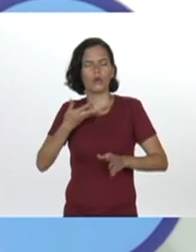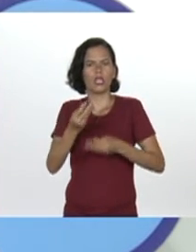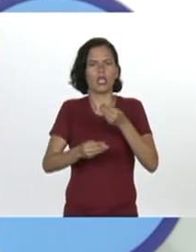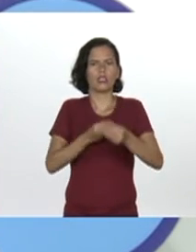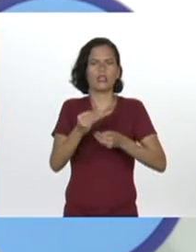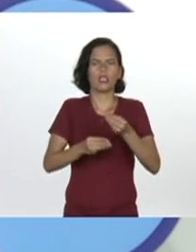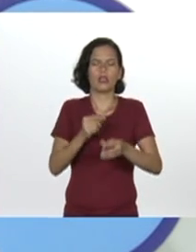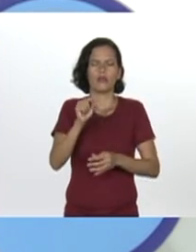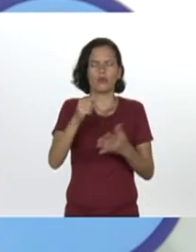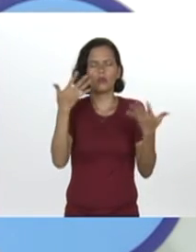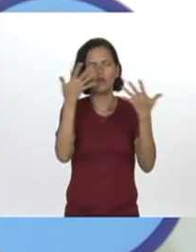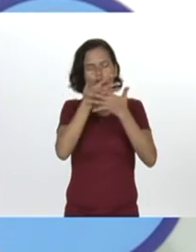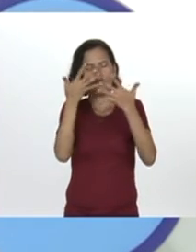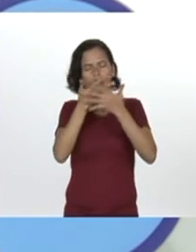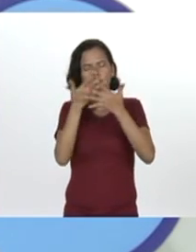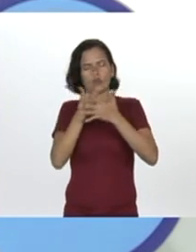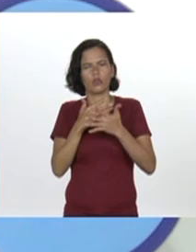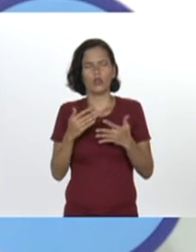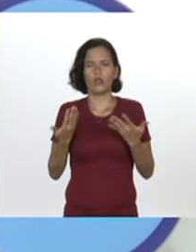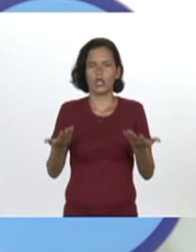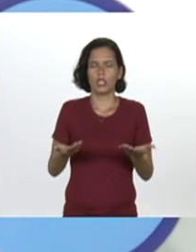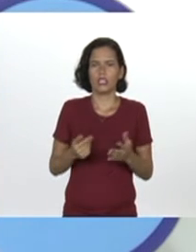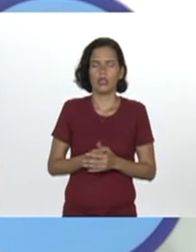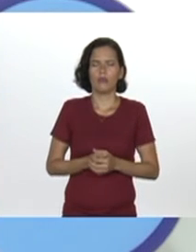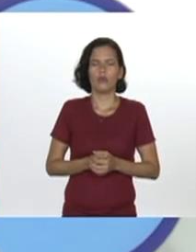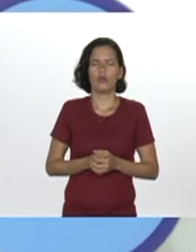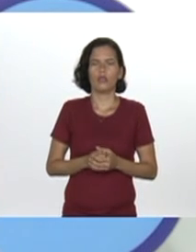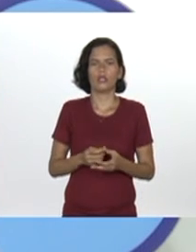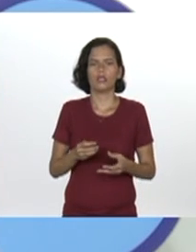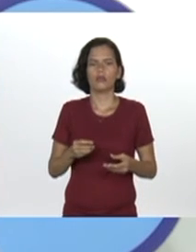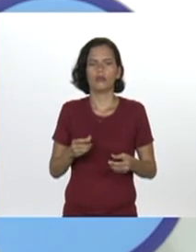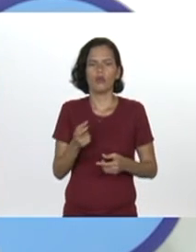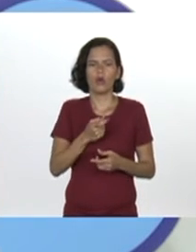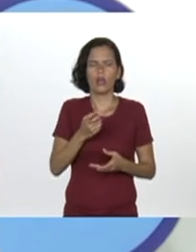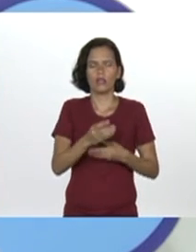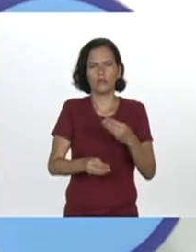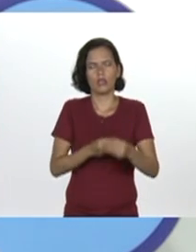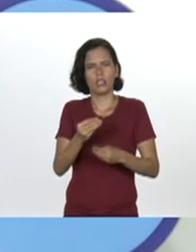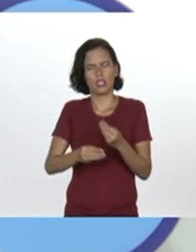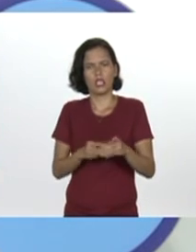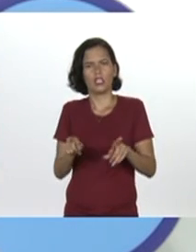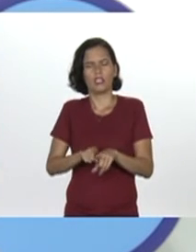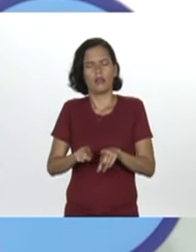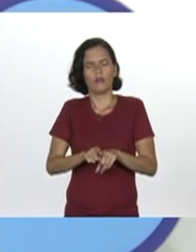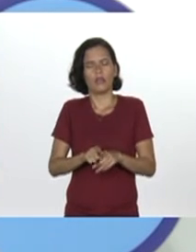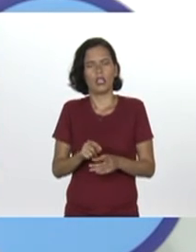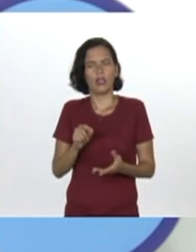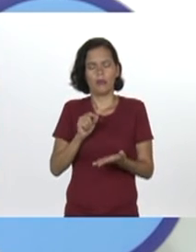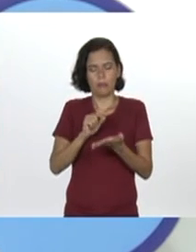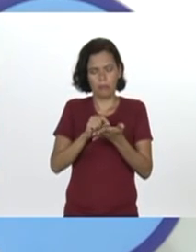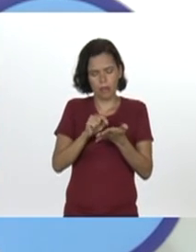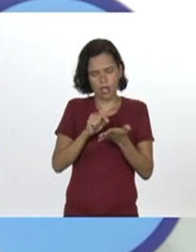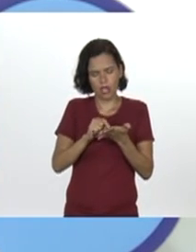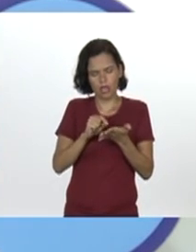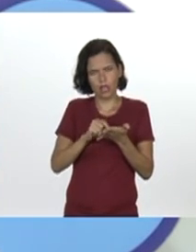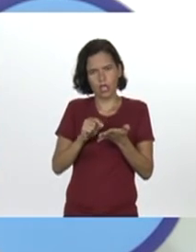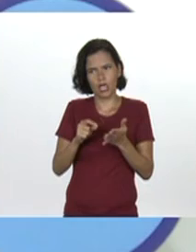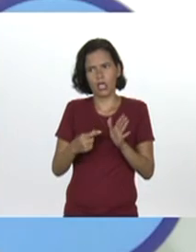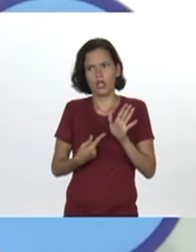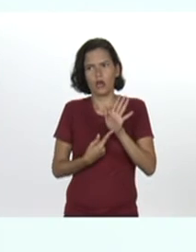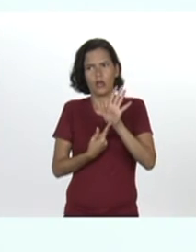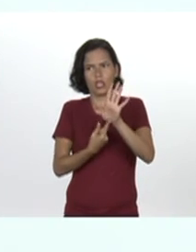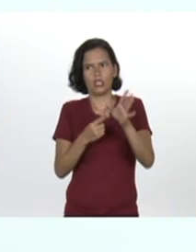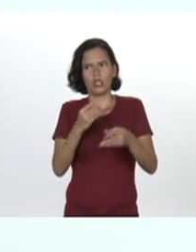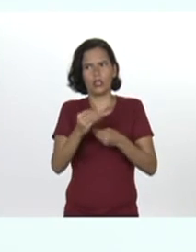algún momento confusión en lo que estamos tratando de llevar a cabo. También marcar el material con letreros que